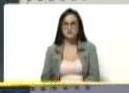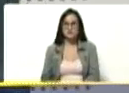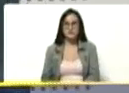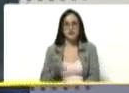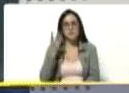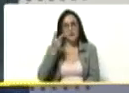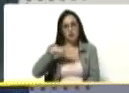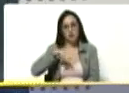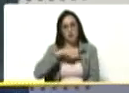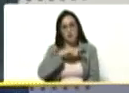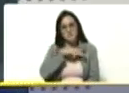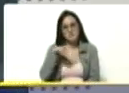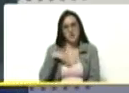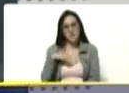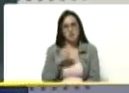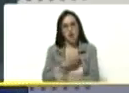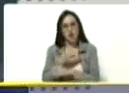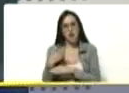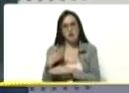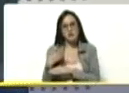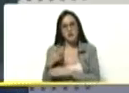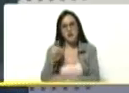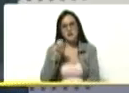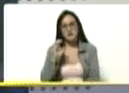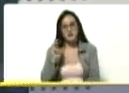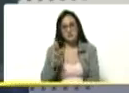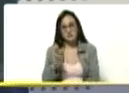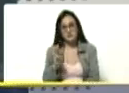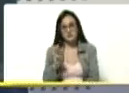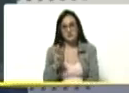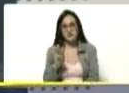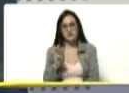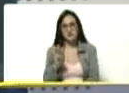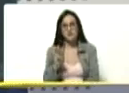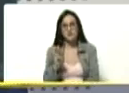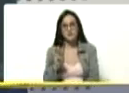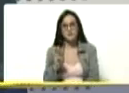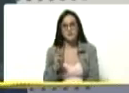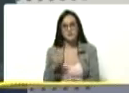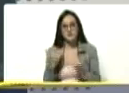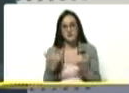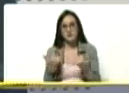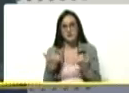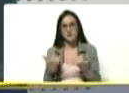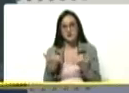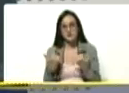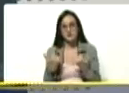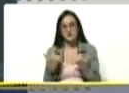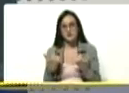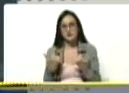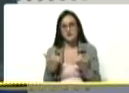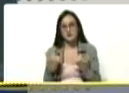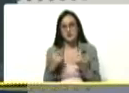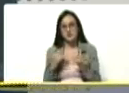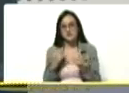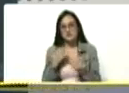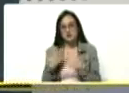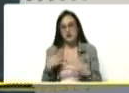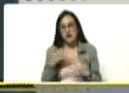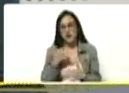los que somos miembros de ALBA. I had the very distinct pleasure. Estamos, y lo sabemos, bajo una presión